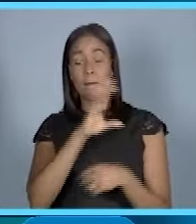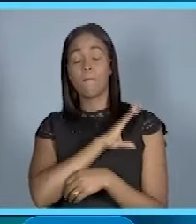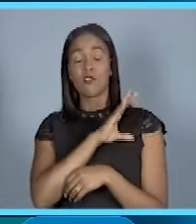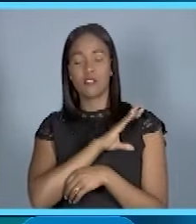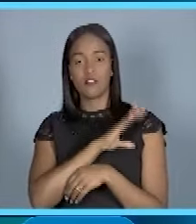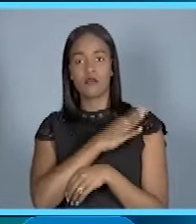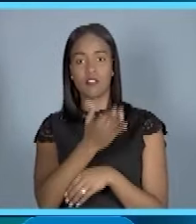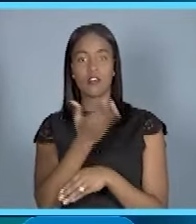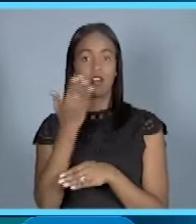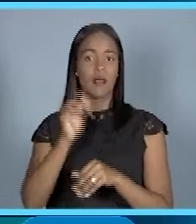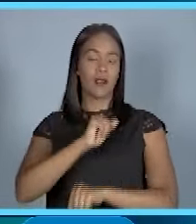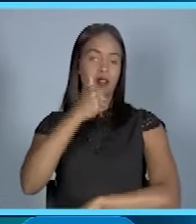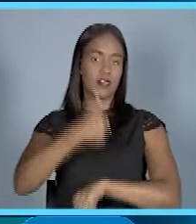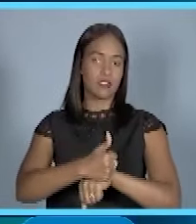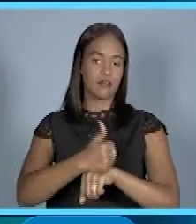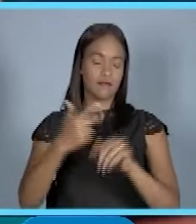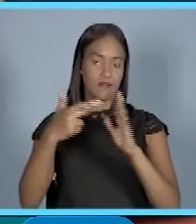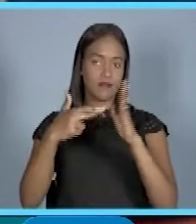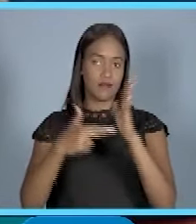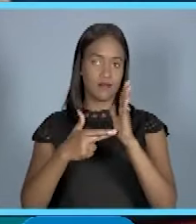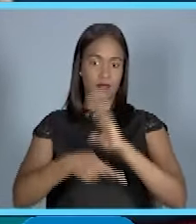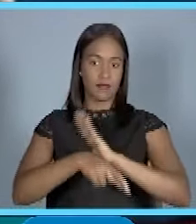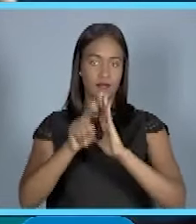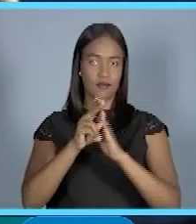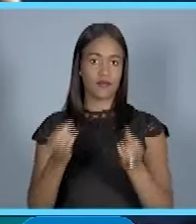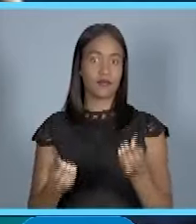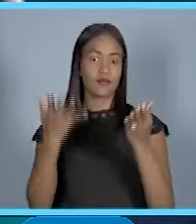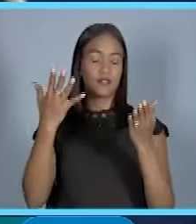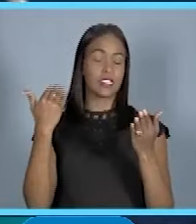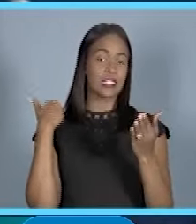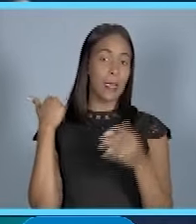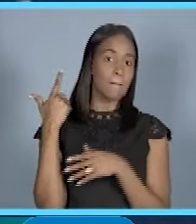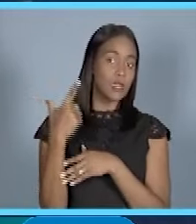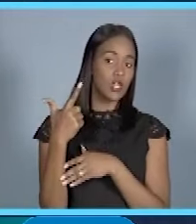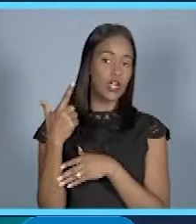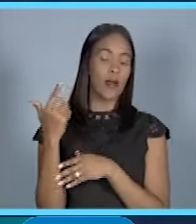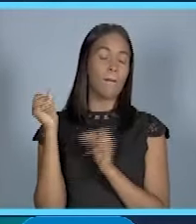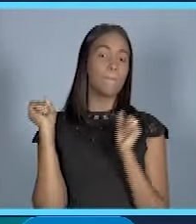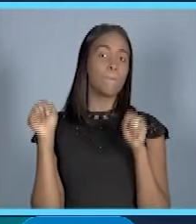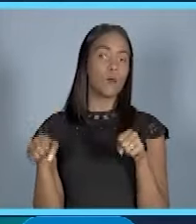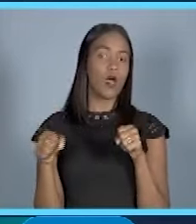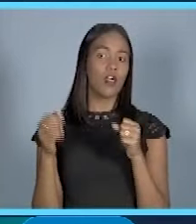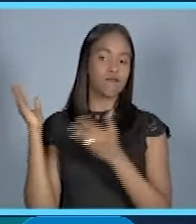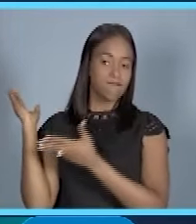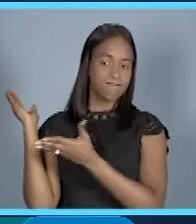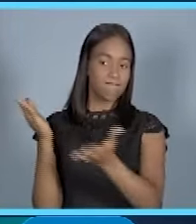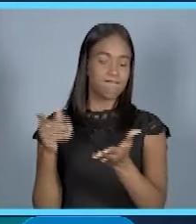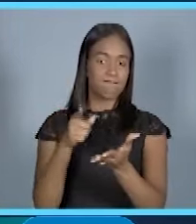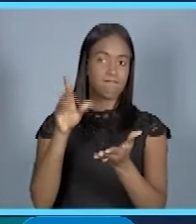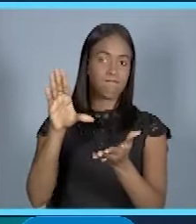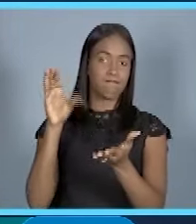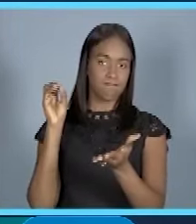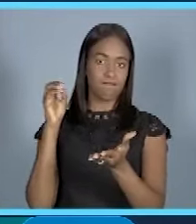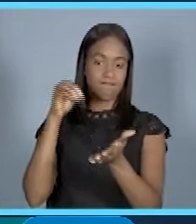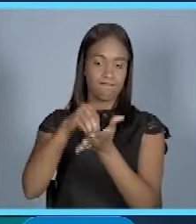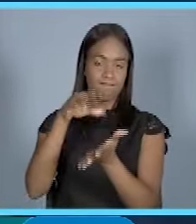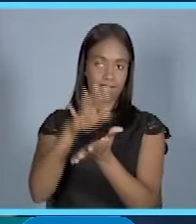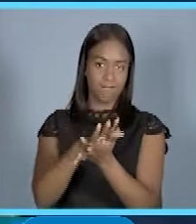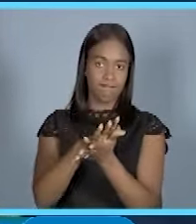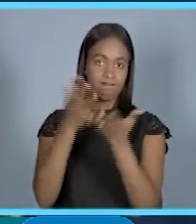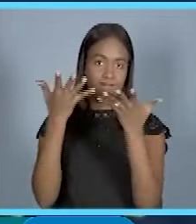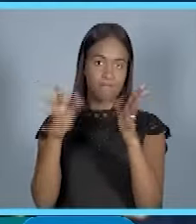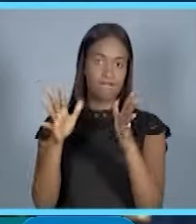Policía establecer mediante una resolución la cantidad de armas de fuego que podrán importar las empresas registradas